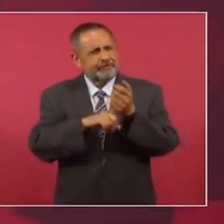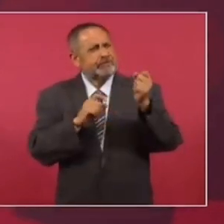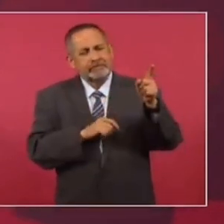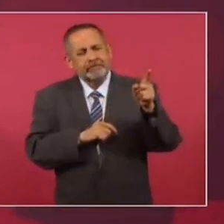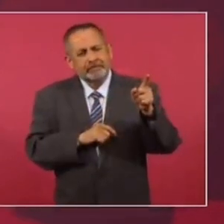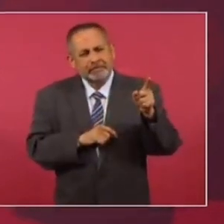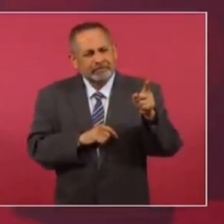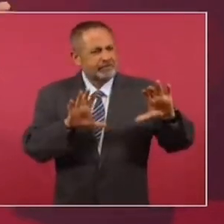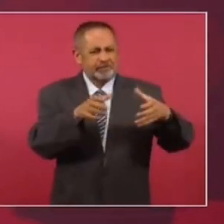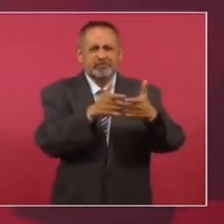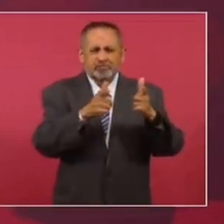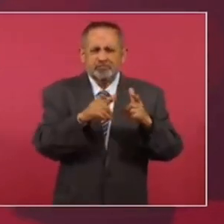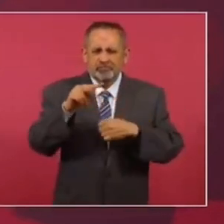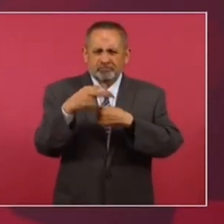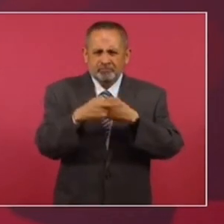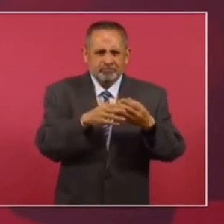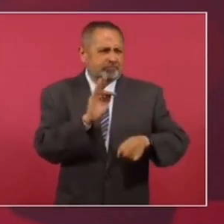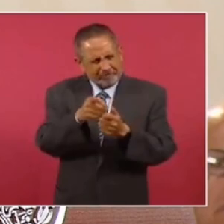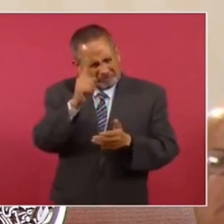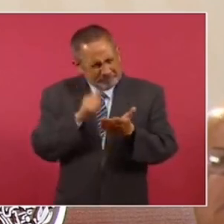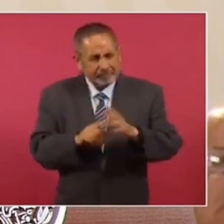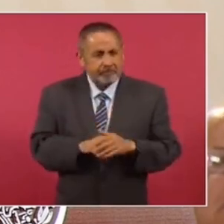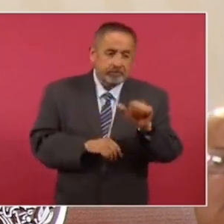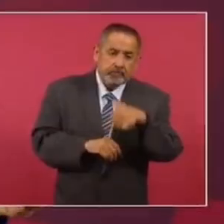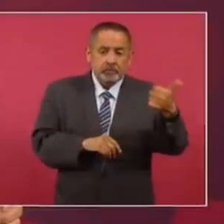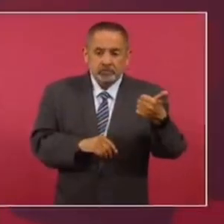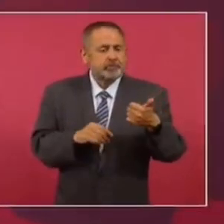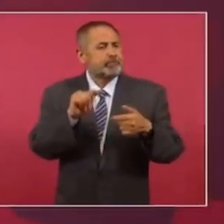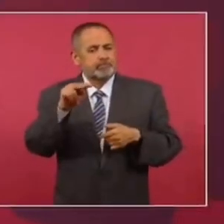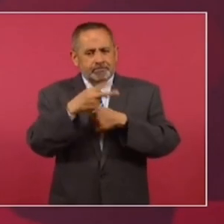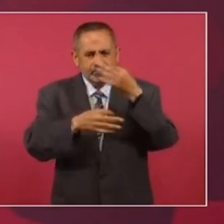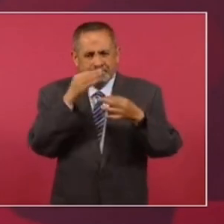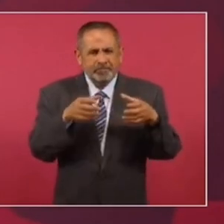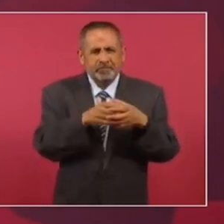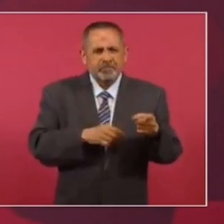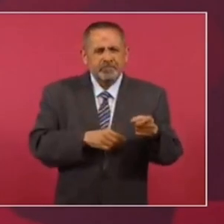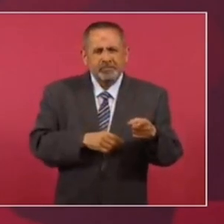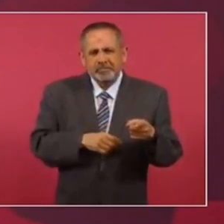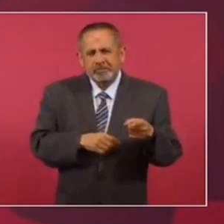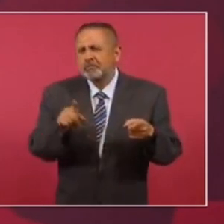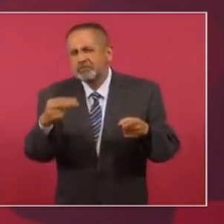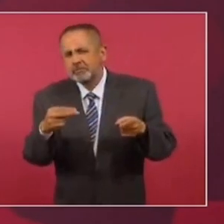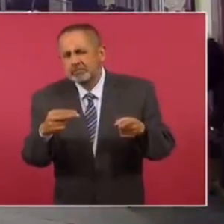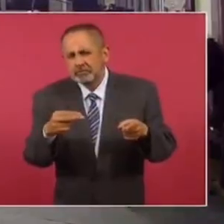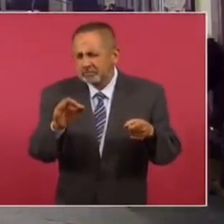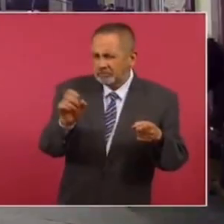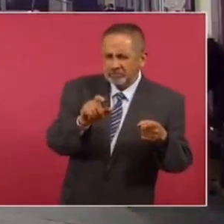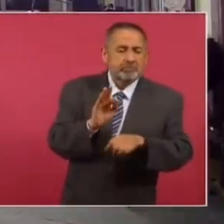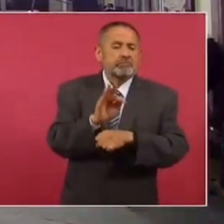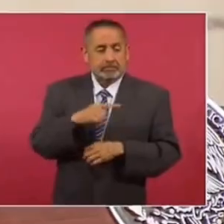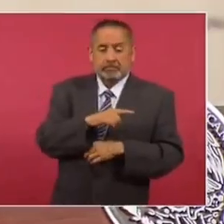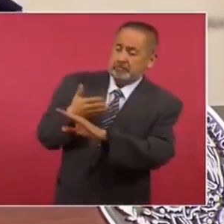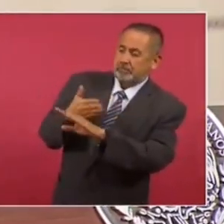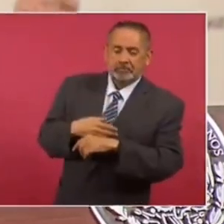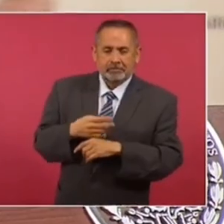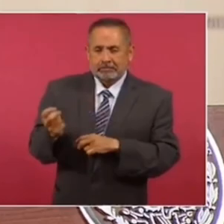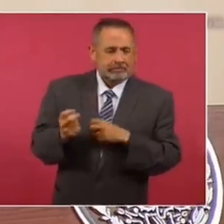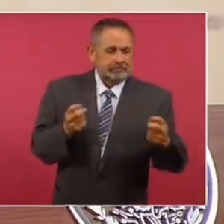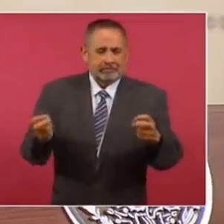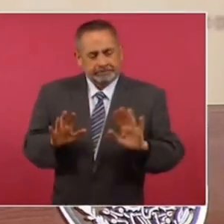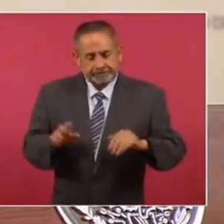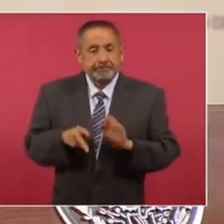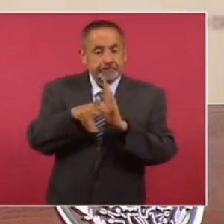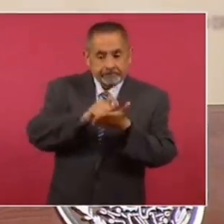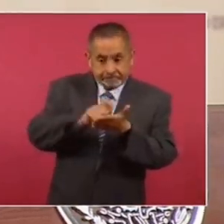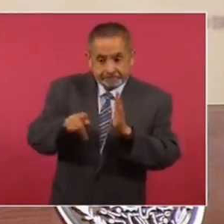hay unas cadenas de televisión a favor de los demócratas. Y otra cadena, ¿cómo se llama? Fox, a favor de los republicanos. Pero se va a la prensa